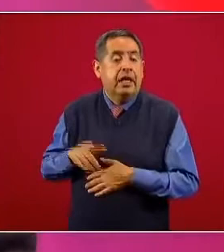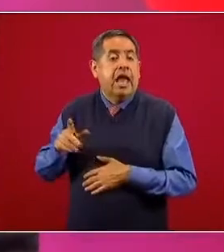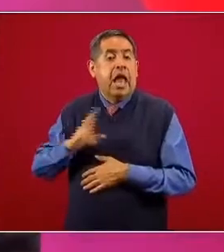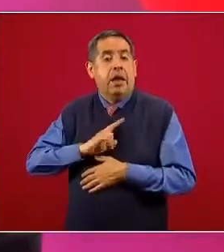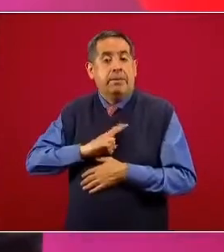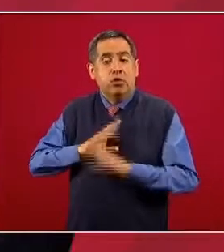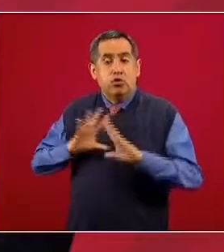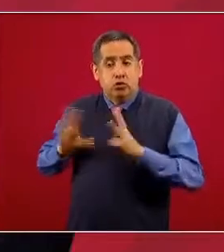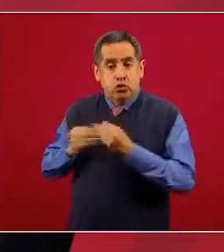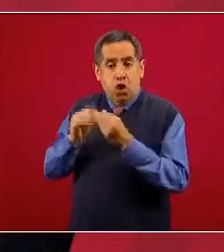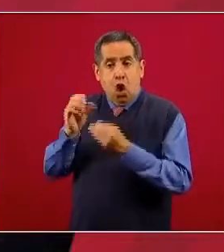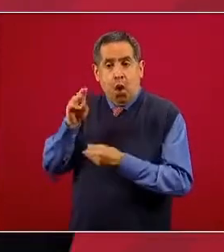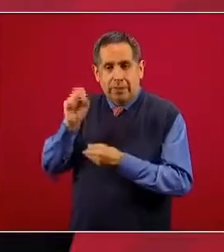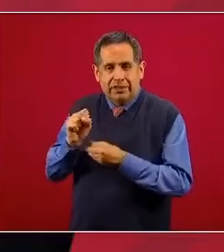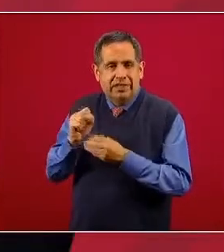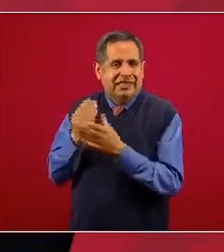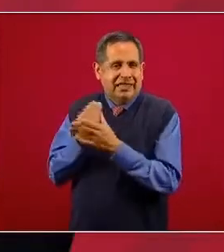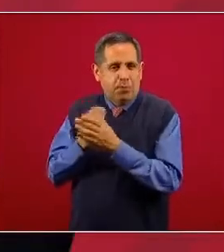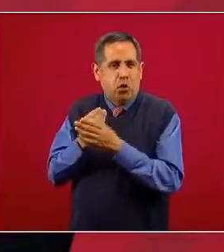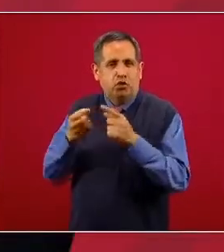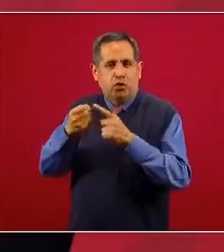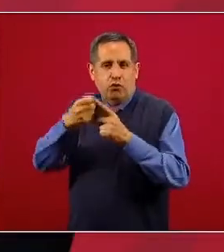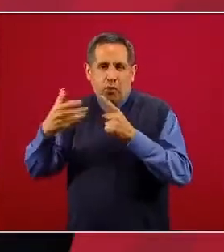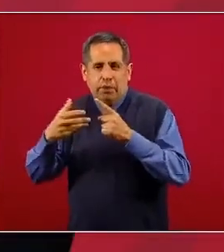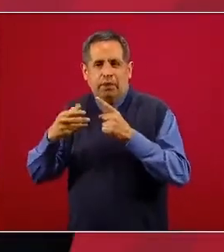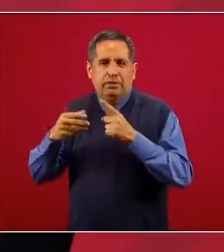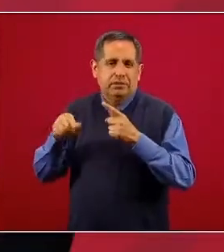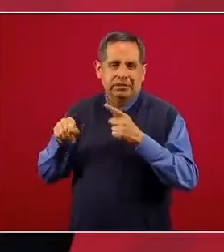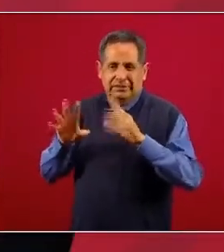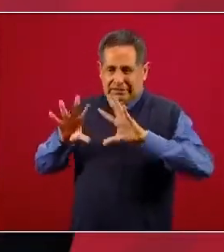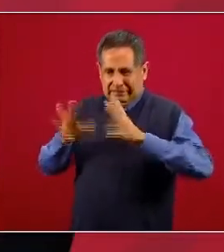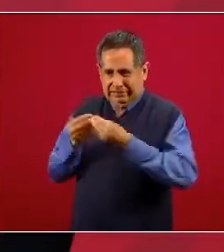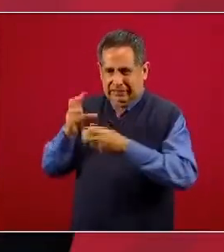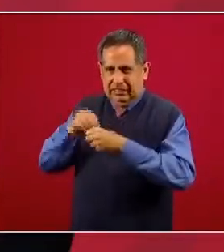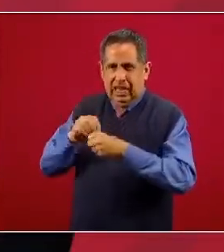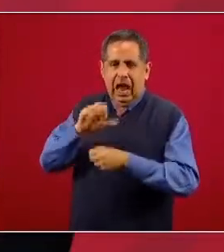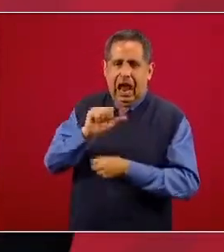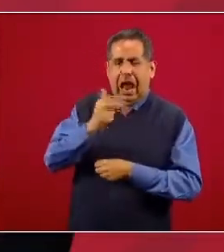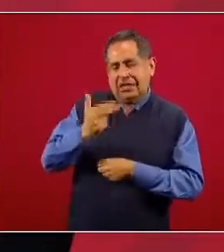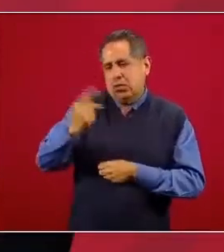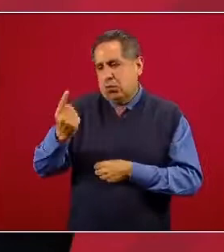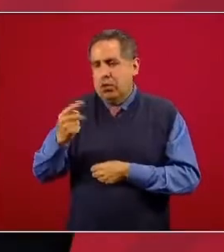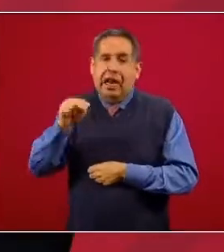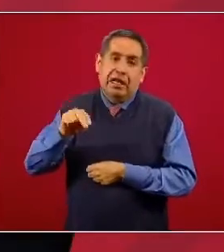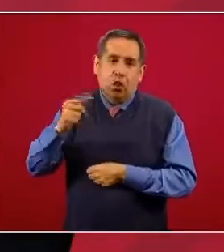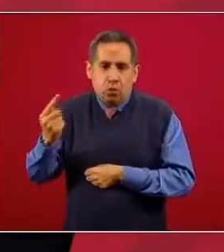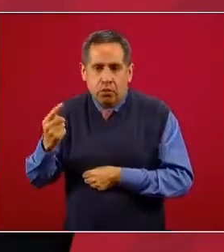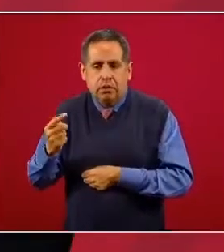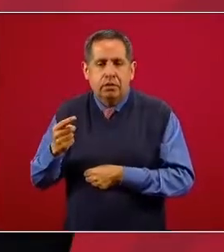Mundial de la Salud, los tipos y subtipos y cepas, A, H1, N1,